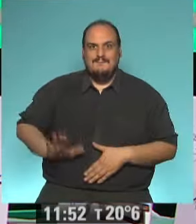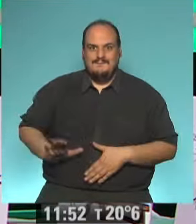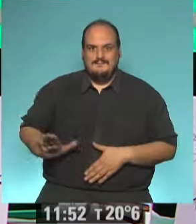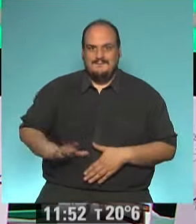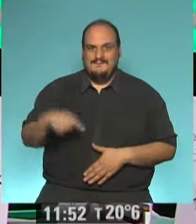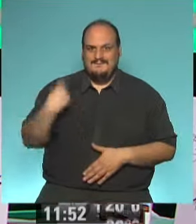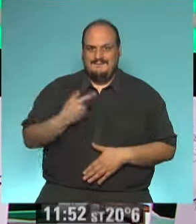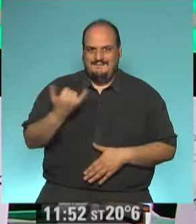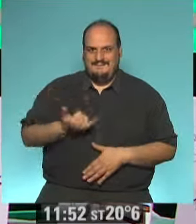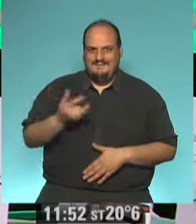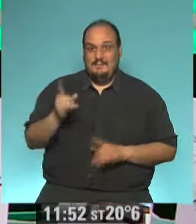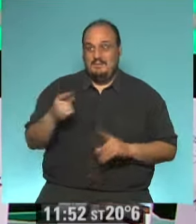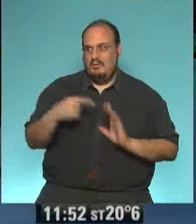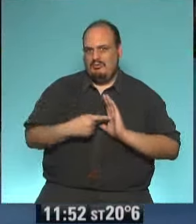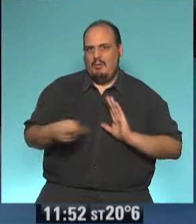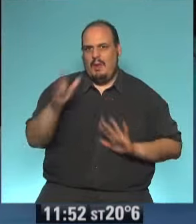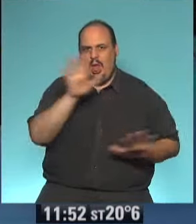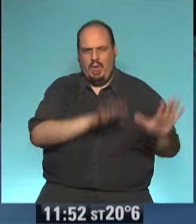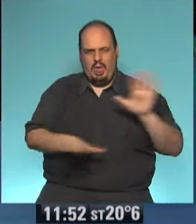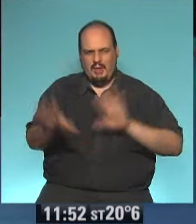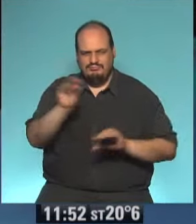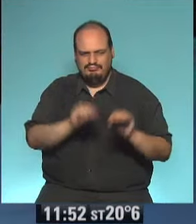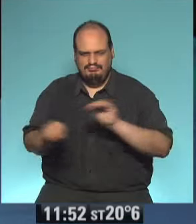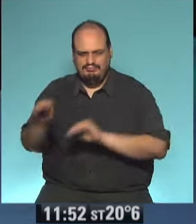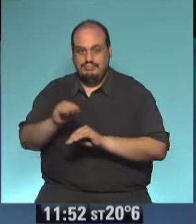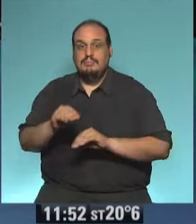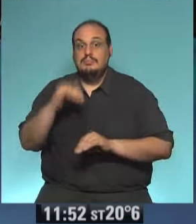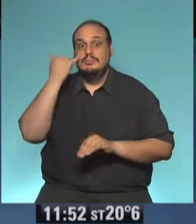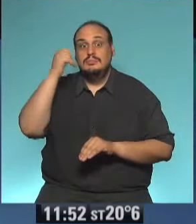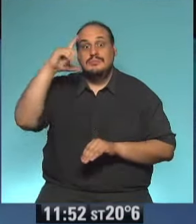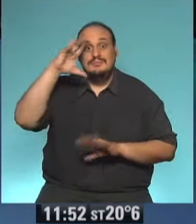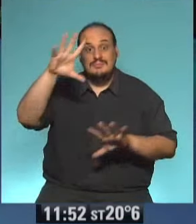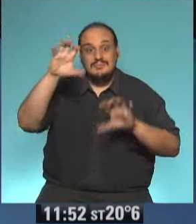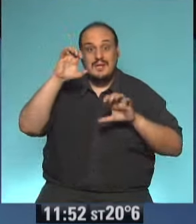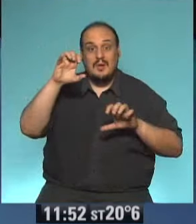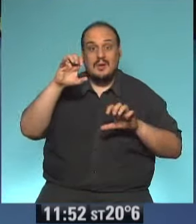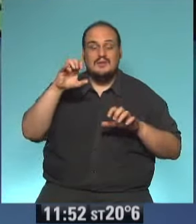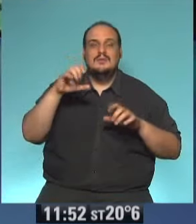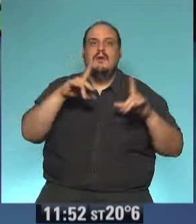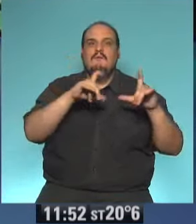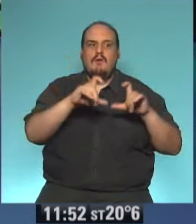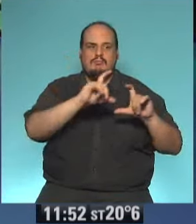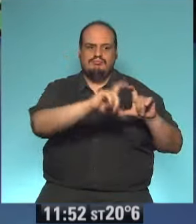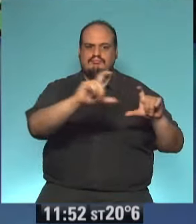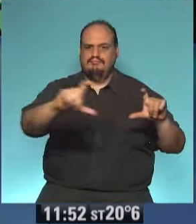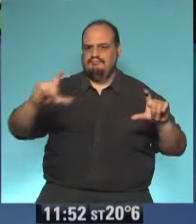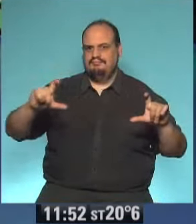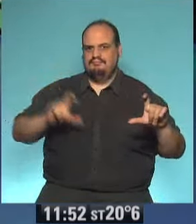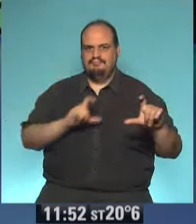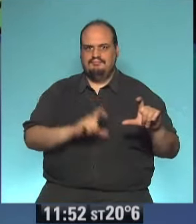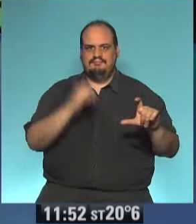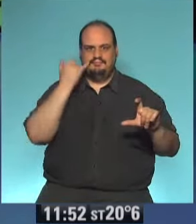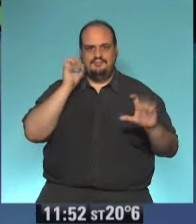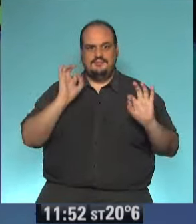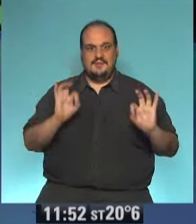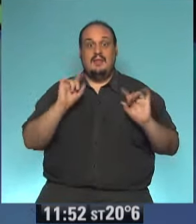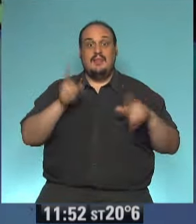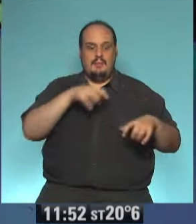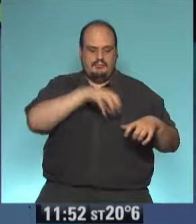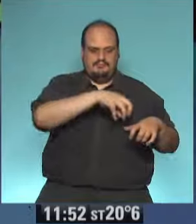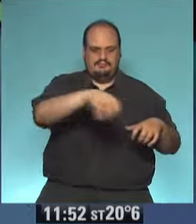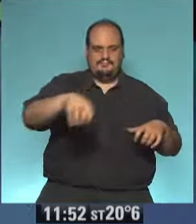esta semana, que no te puedo explicar. ¿Se acuerdan que allá habíamos puesto un par de nuestras figuras y ahora también tenemos con qué nos vamos a mover?